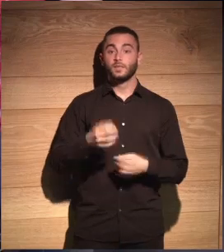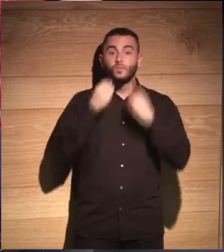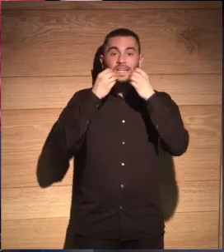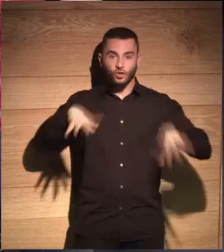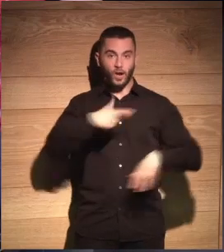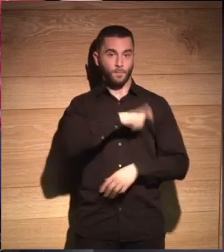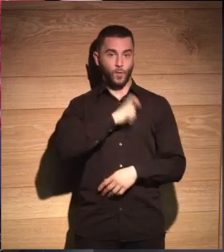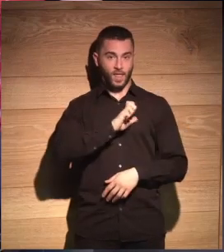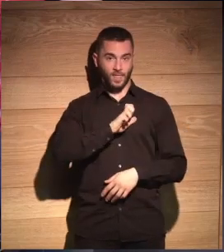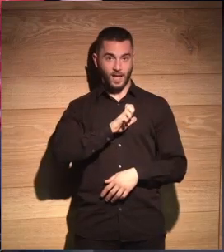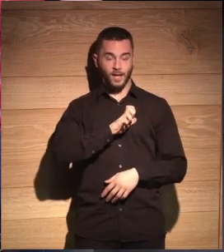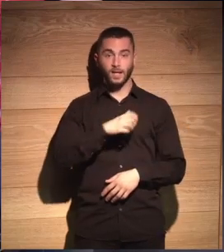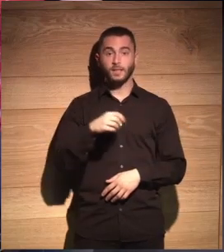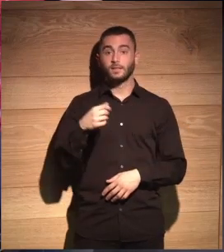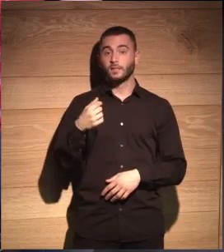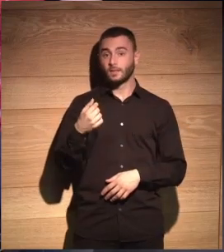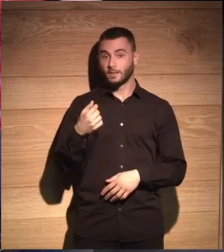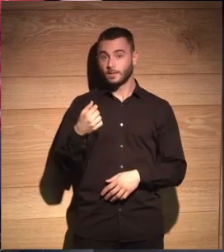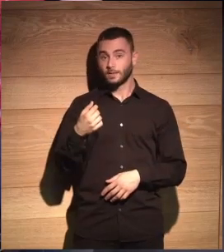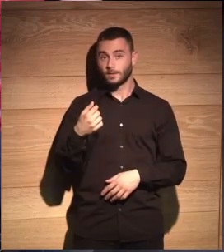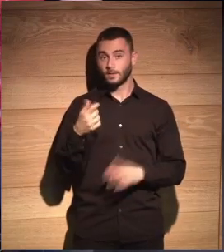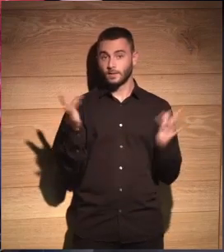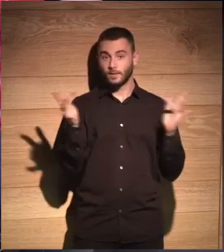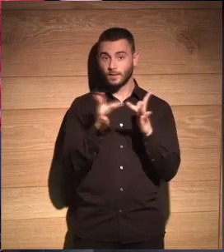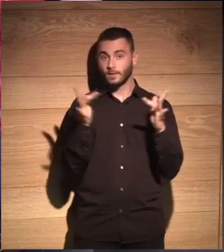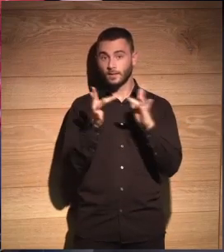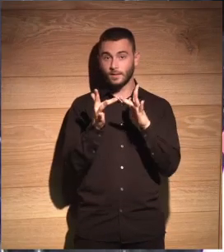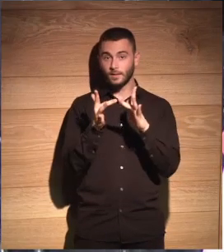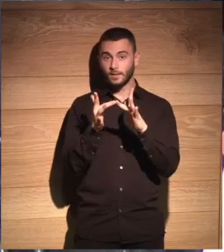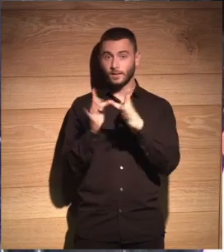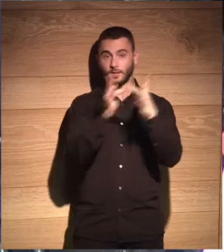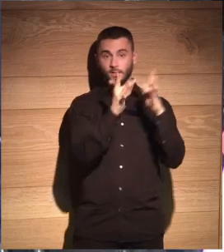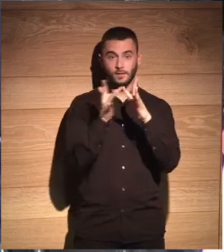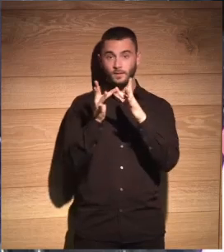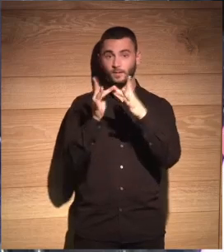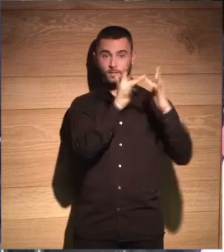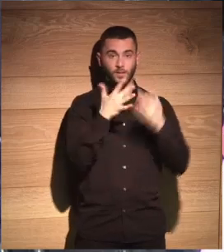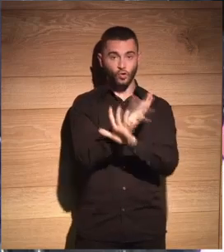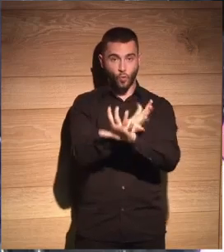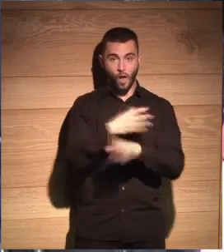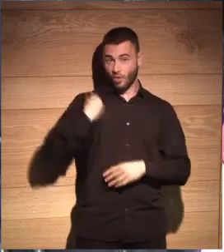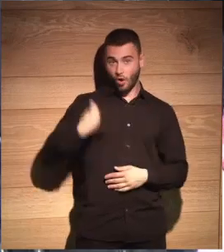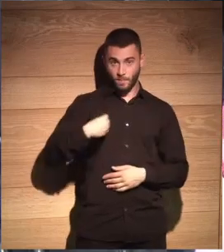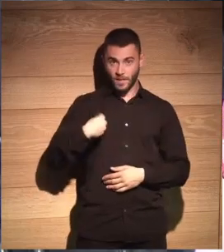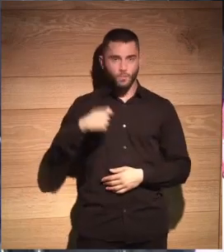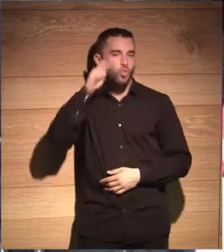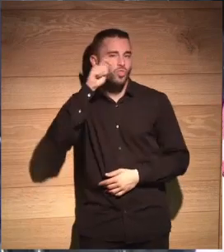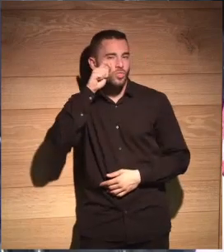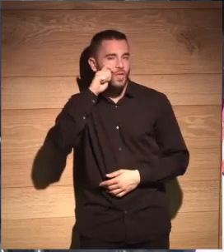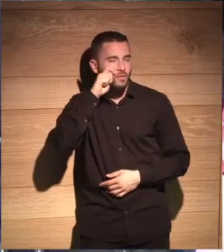historia policíaca. El hecho que sea esa interactividad, eso que el mismo jugador sea el detective,